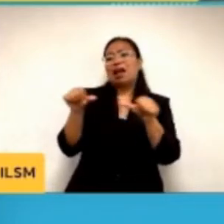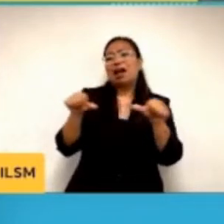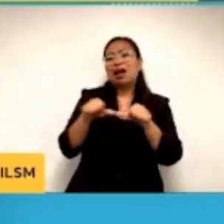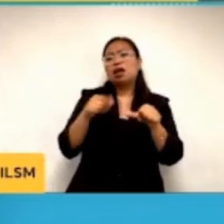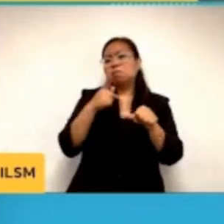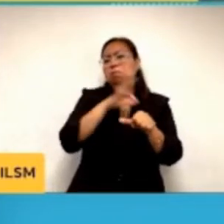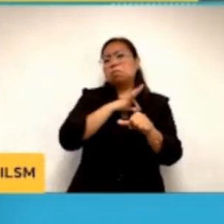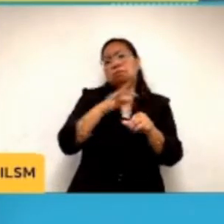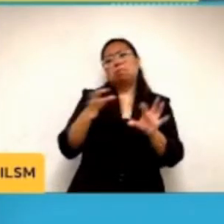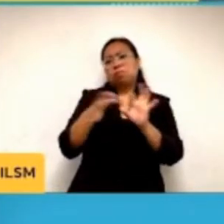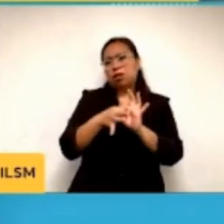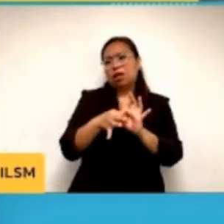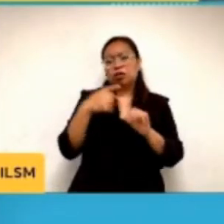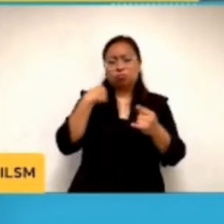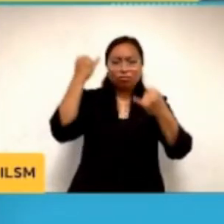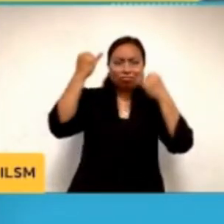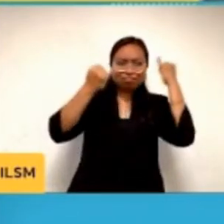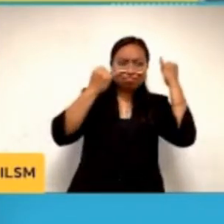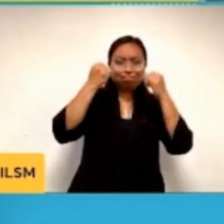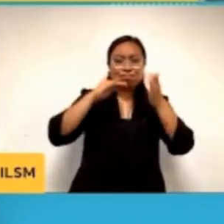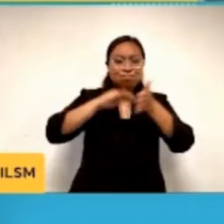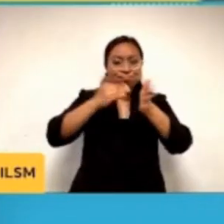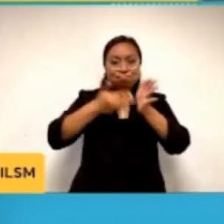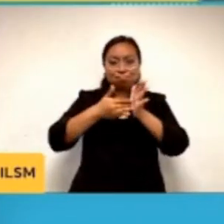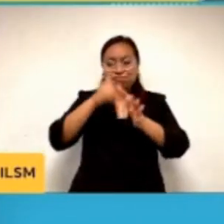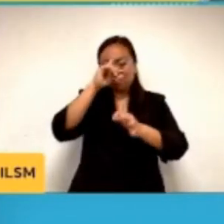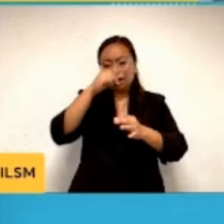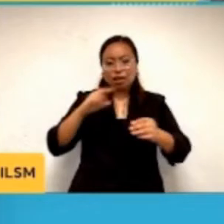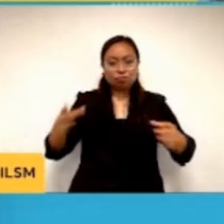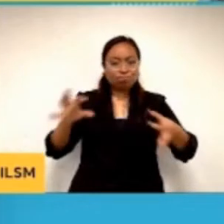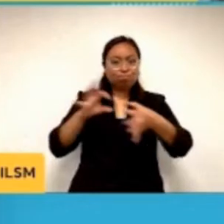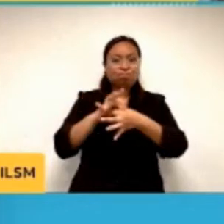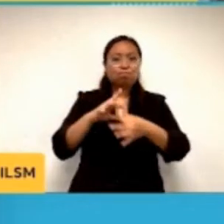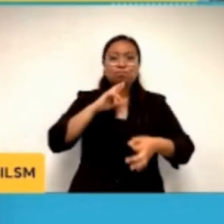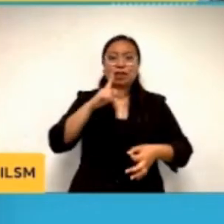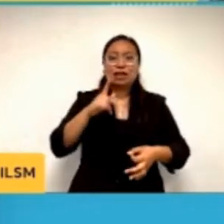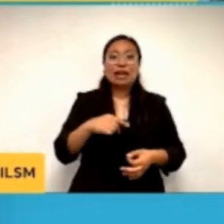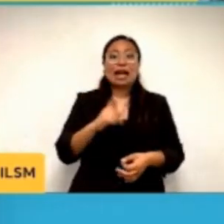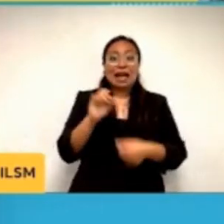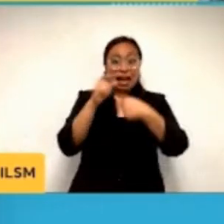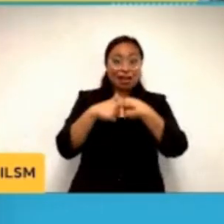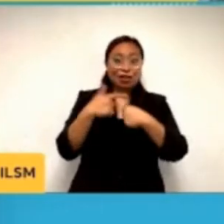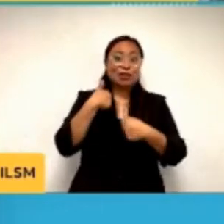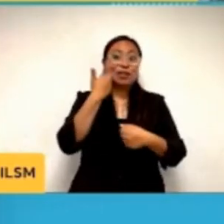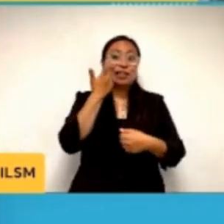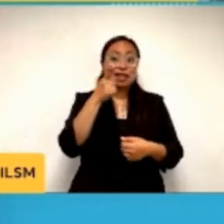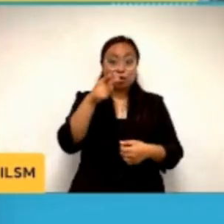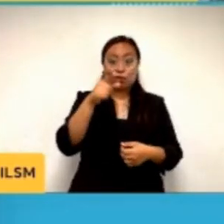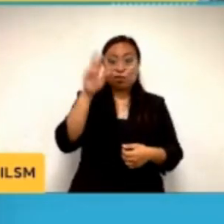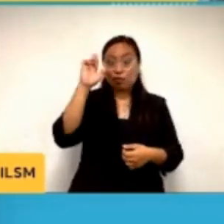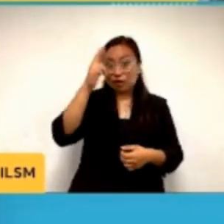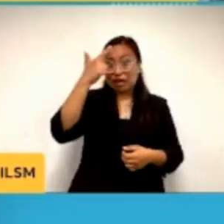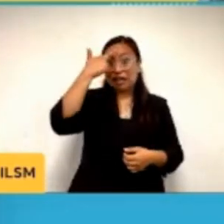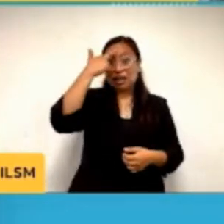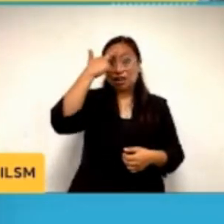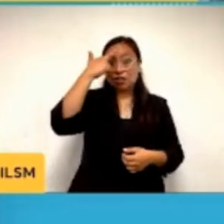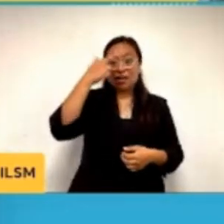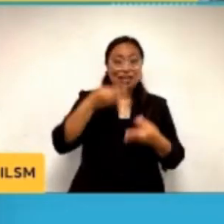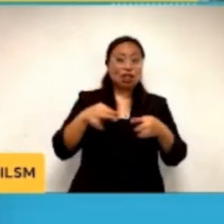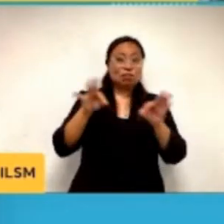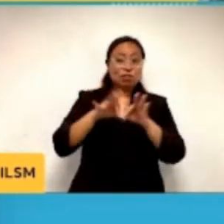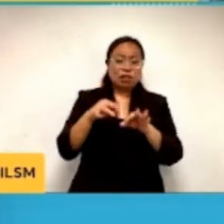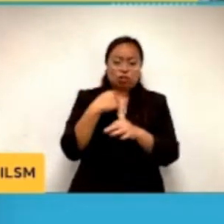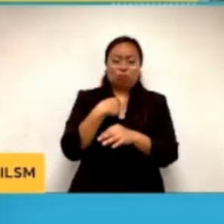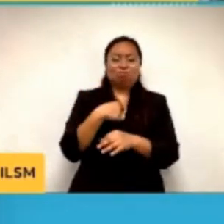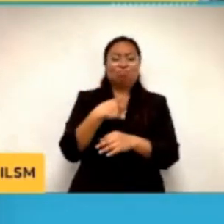permite diseñar estrategias para acercarnos mejor. Y hay algo que quiero recordarte, que yo estoy